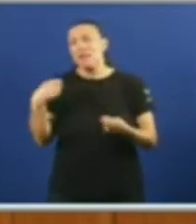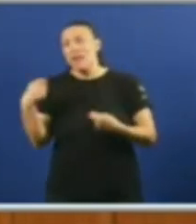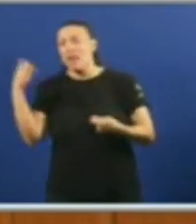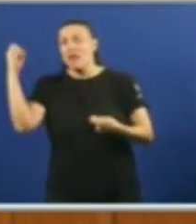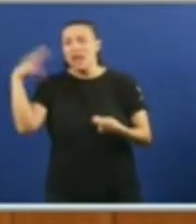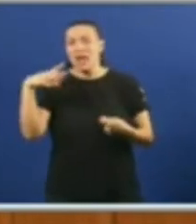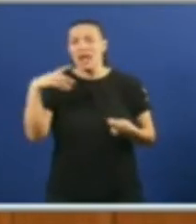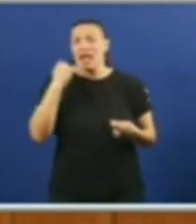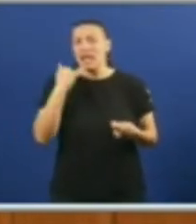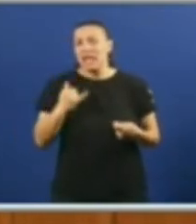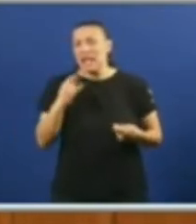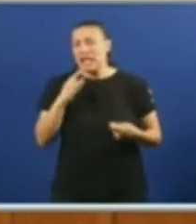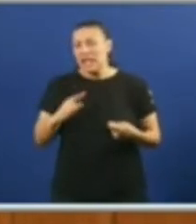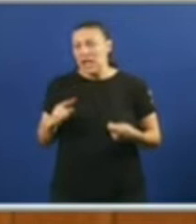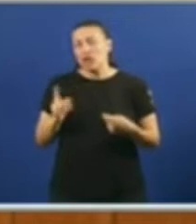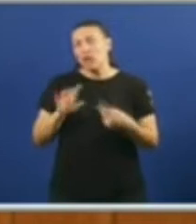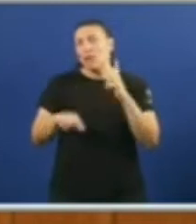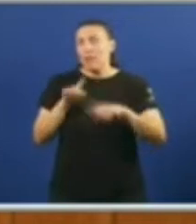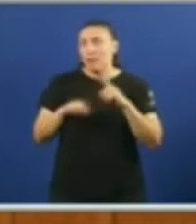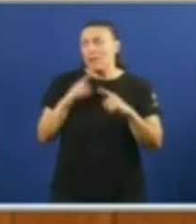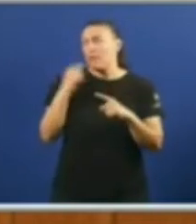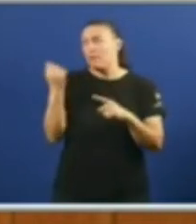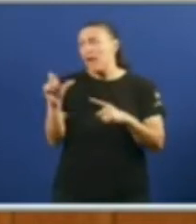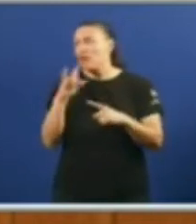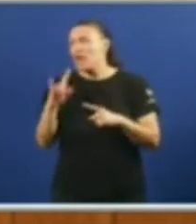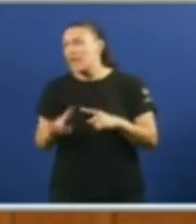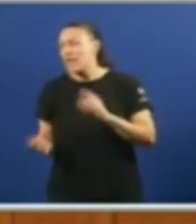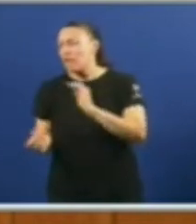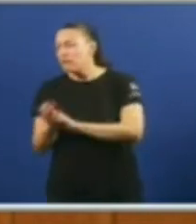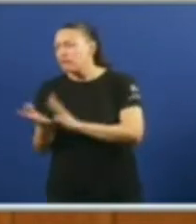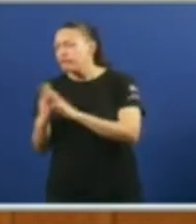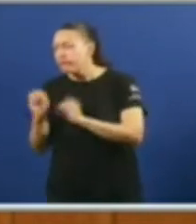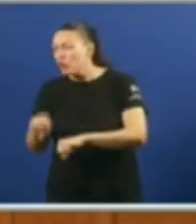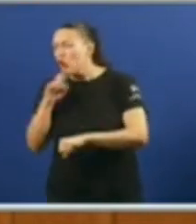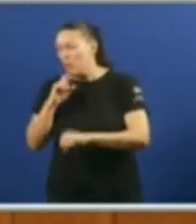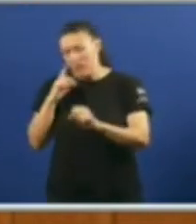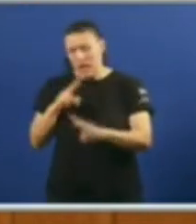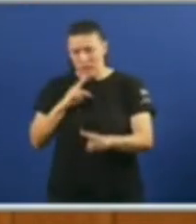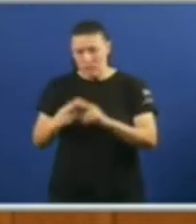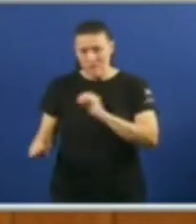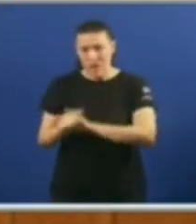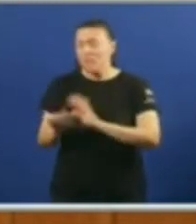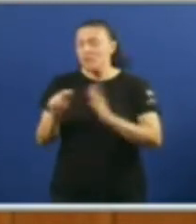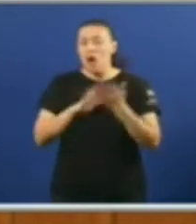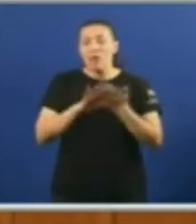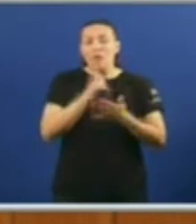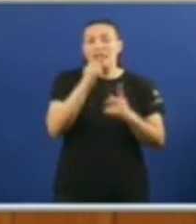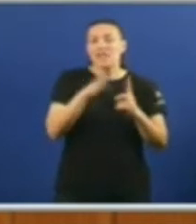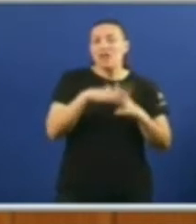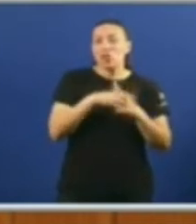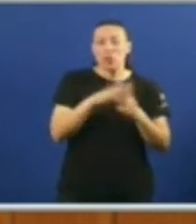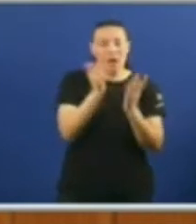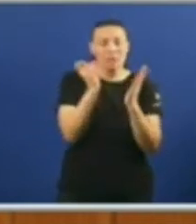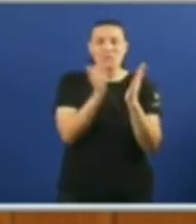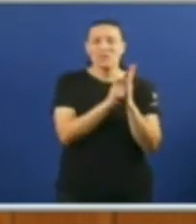e que tamén teríamos moito que decir con como se conforma o prezo da enerxía, que é unha auténtica fraude. Pero estamos falando de incidir nunha parte